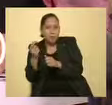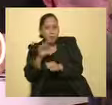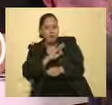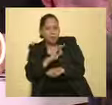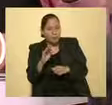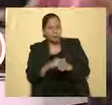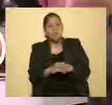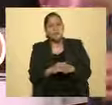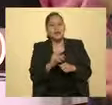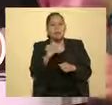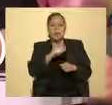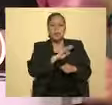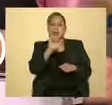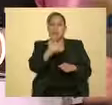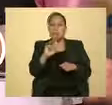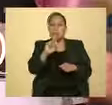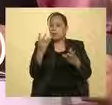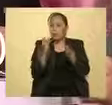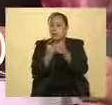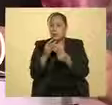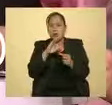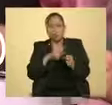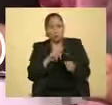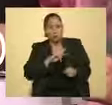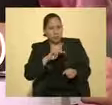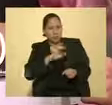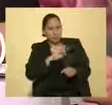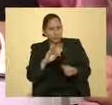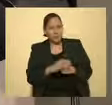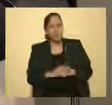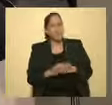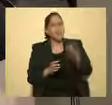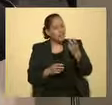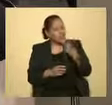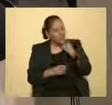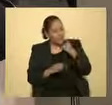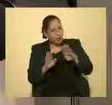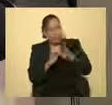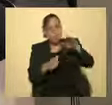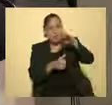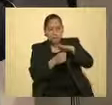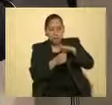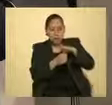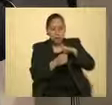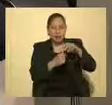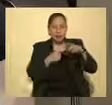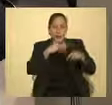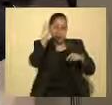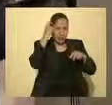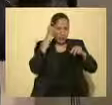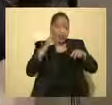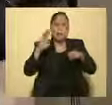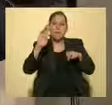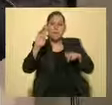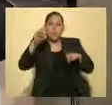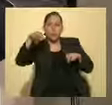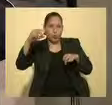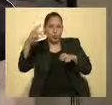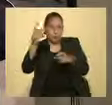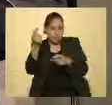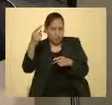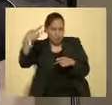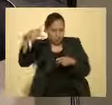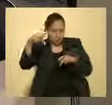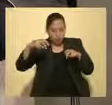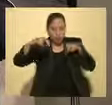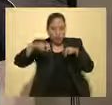que vayan en fin de semana y se diviertan con su mascota. La verdad es que ahorita que estás diciendo esto de la mesa, yo lo hago con Bruno, de hecho. He visto. Tiene un banco especial, entonces